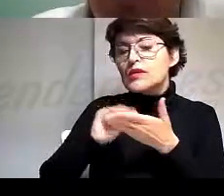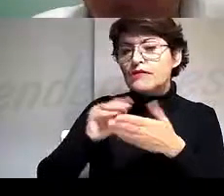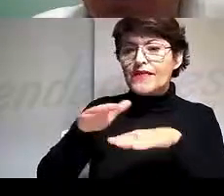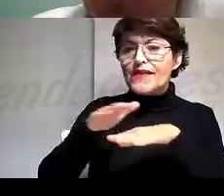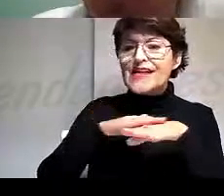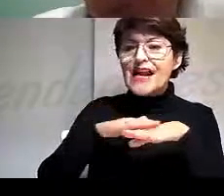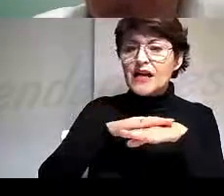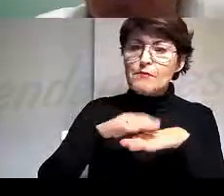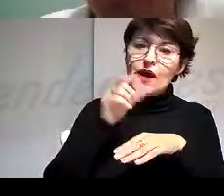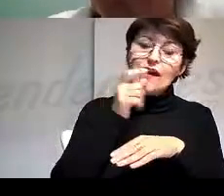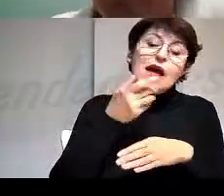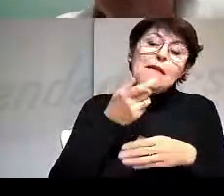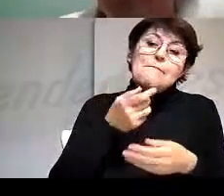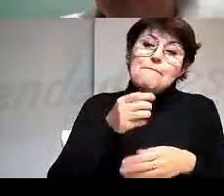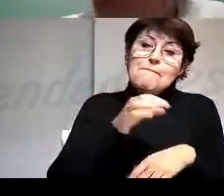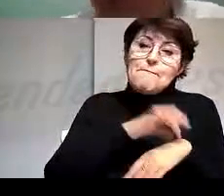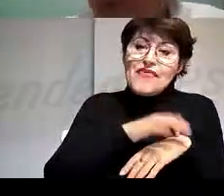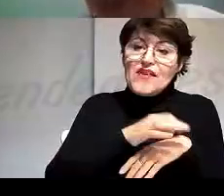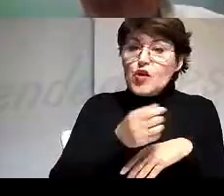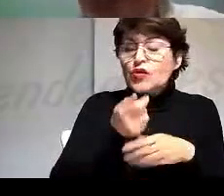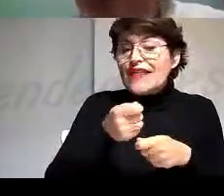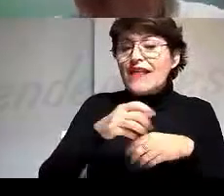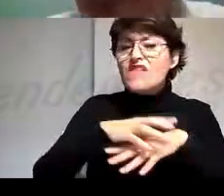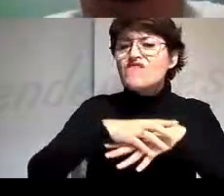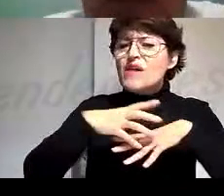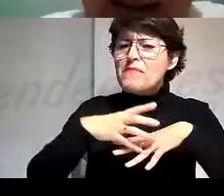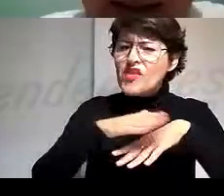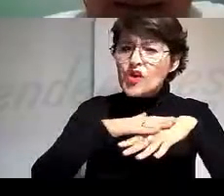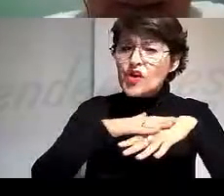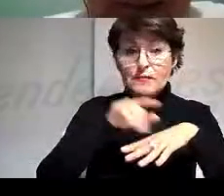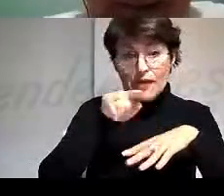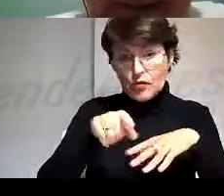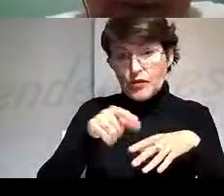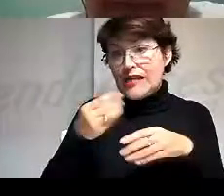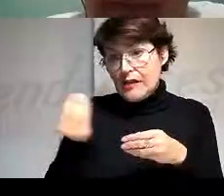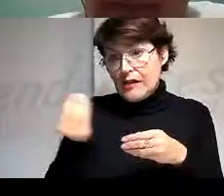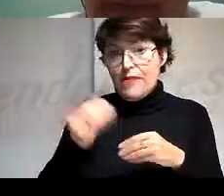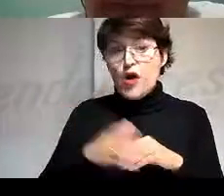los sanitarios en los centros de salud. O sea que os puede venir en ese sentido de perlas.